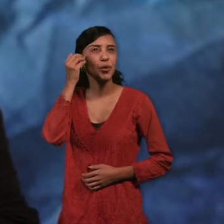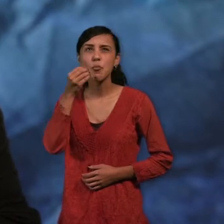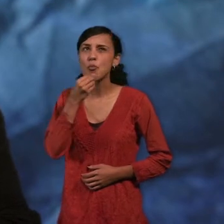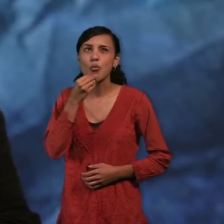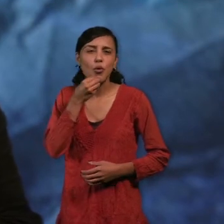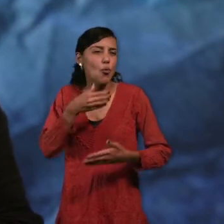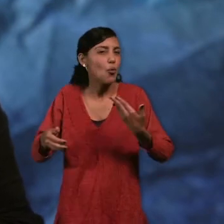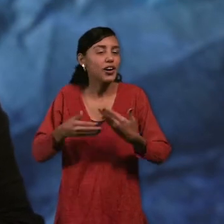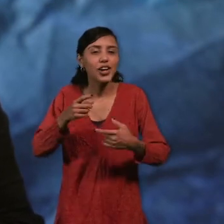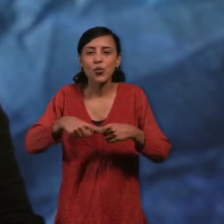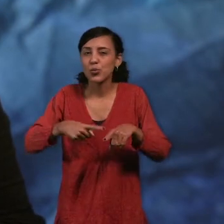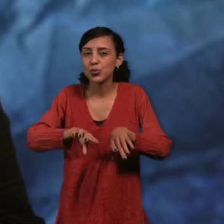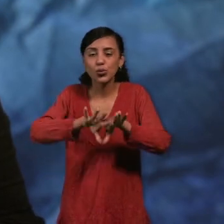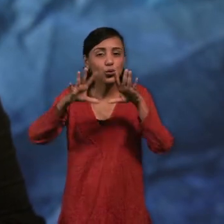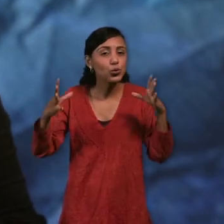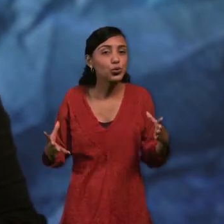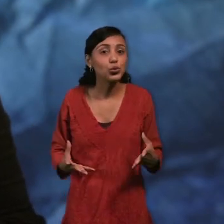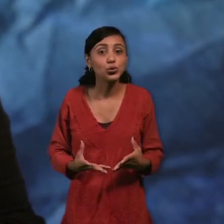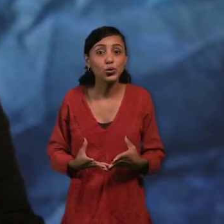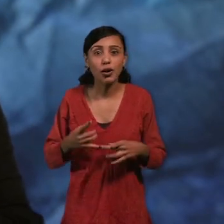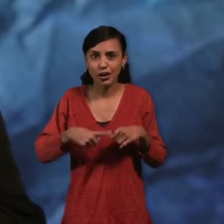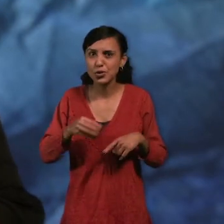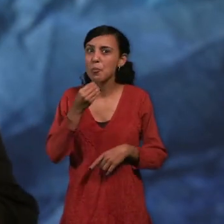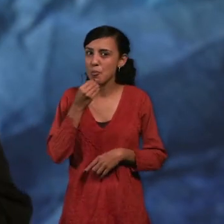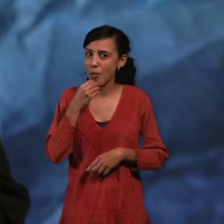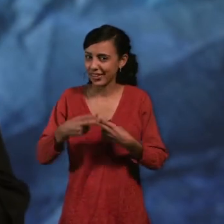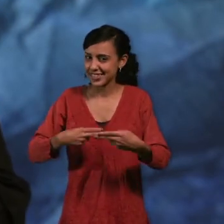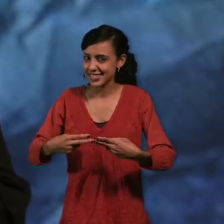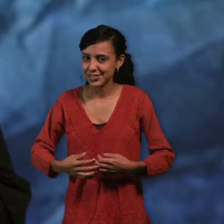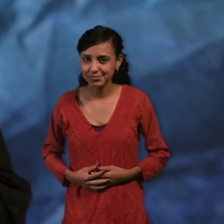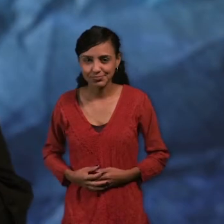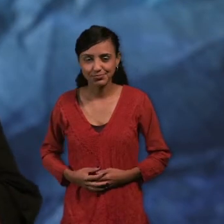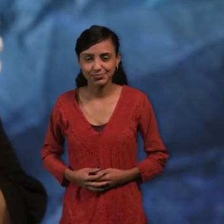infinita y todo, todo lo que existe se puede animar.